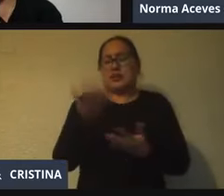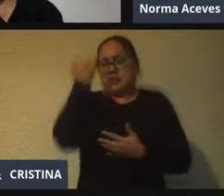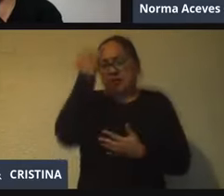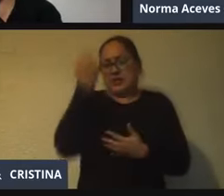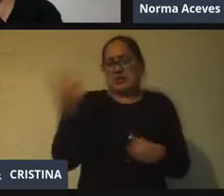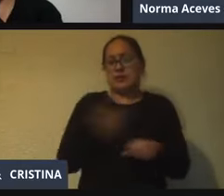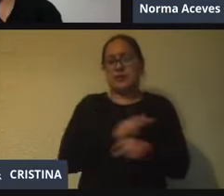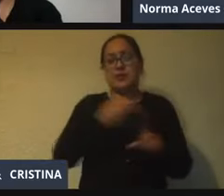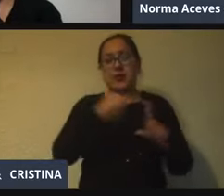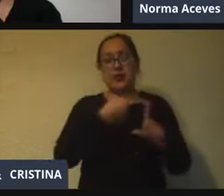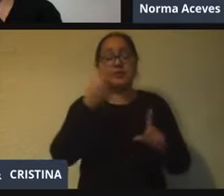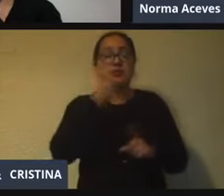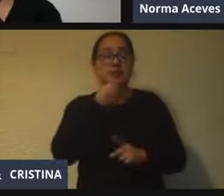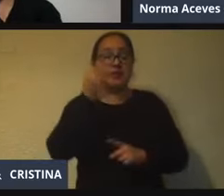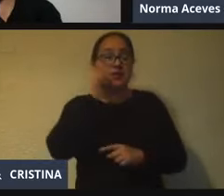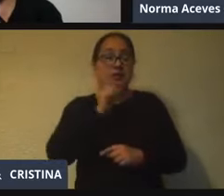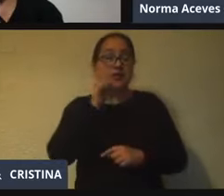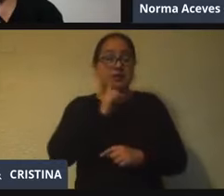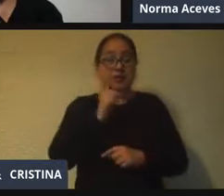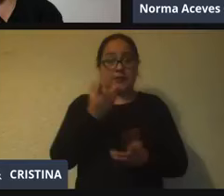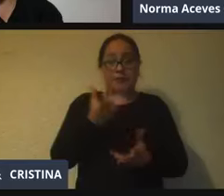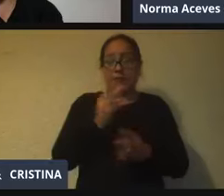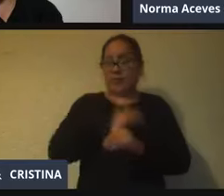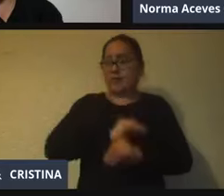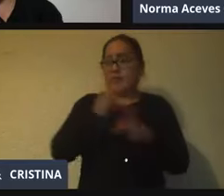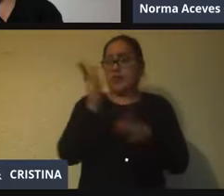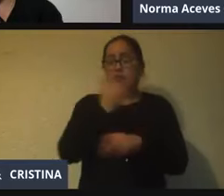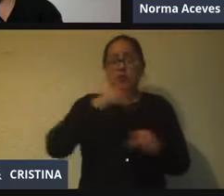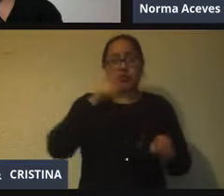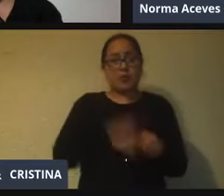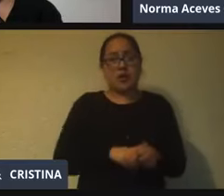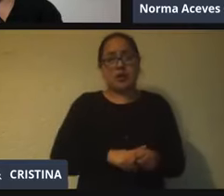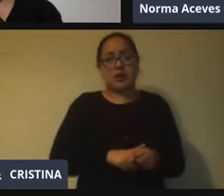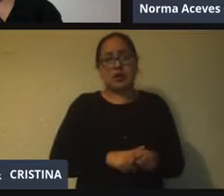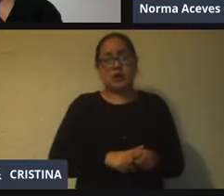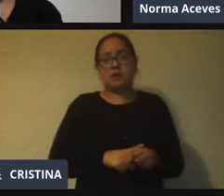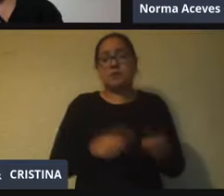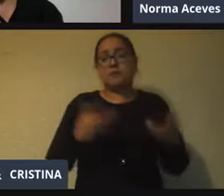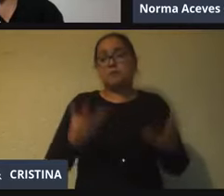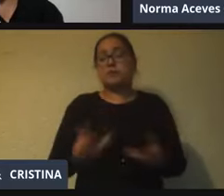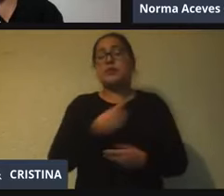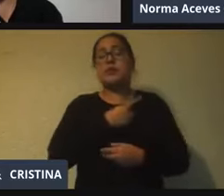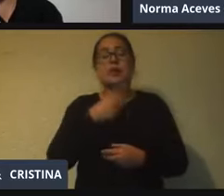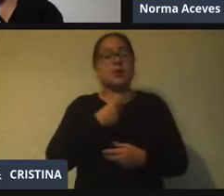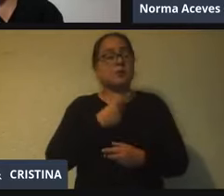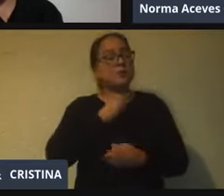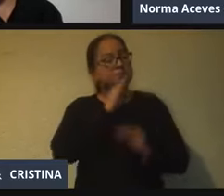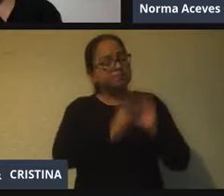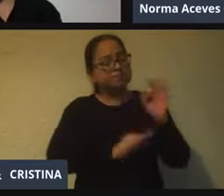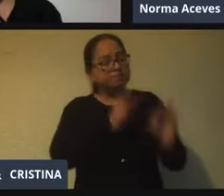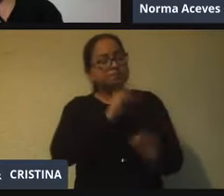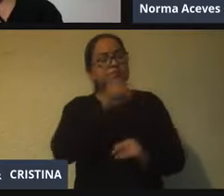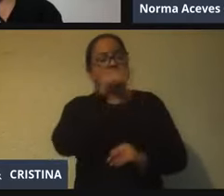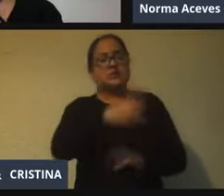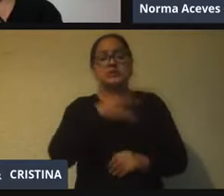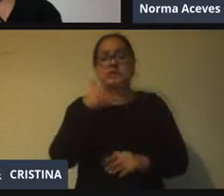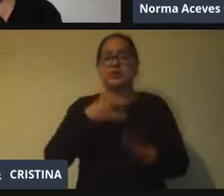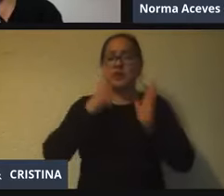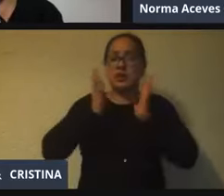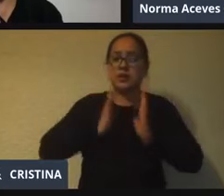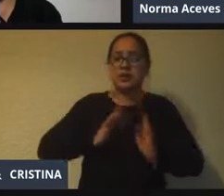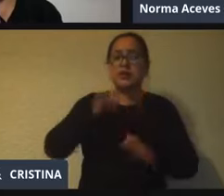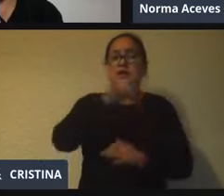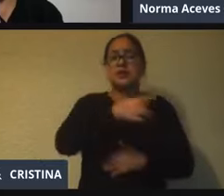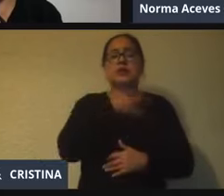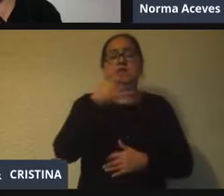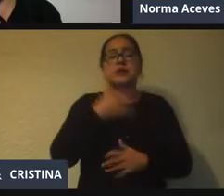por supuesto que es una reacción normal y hay que generarle calma y hay que generarle tranquilidad y hay que generarle